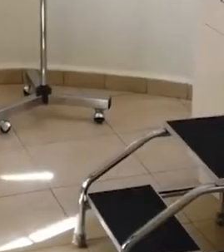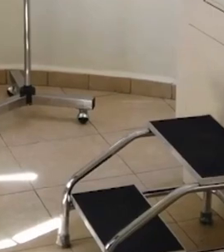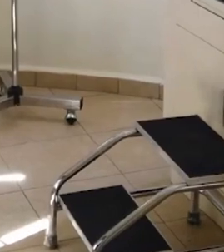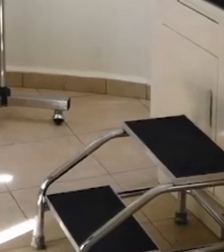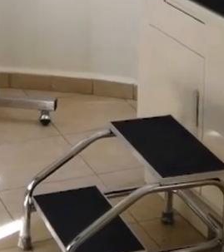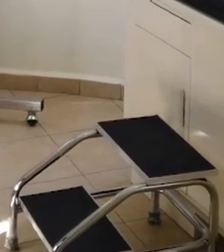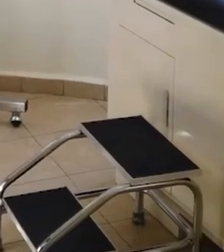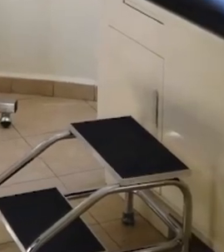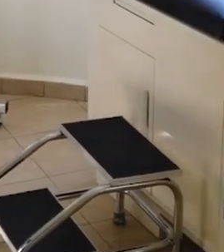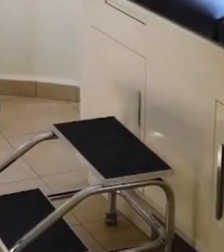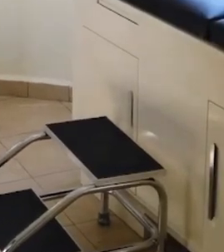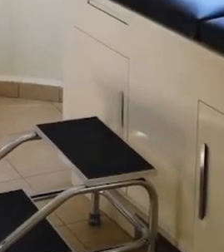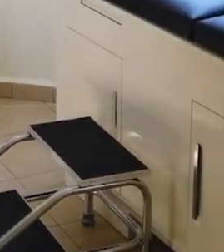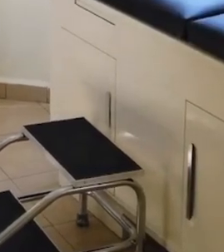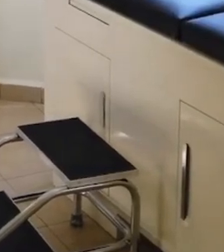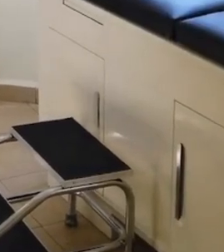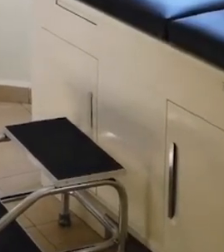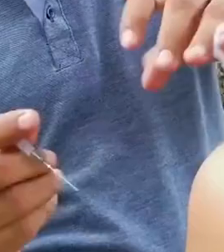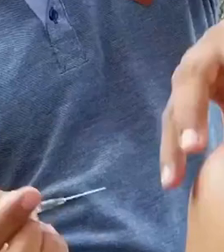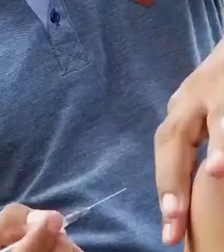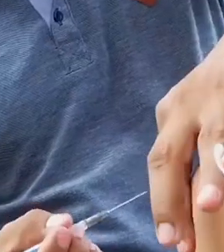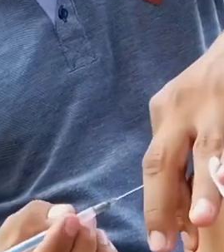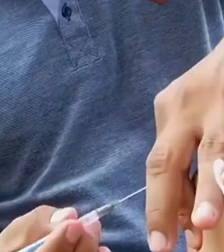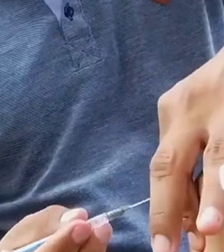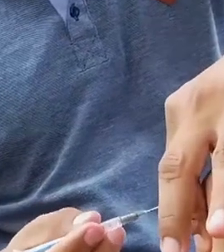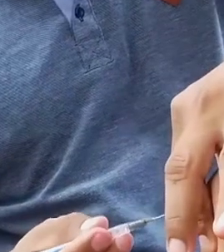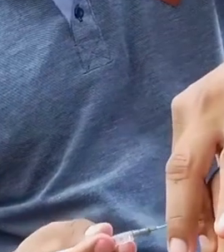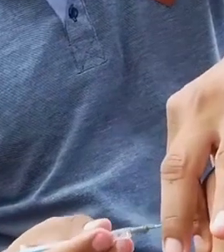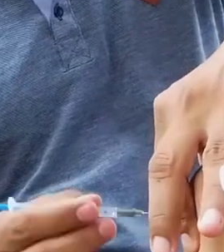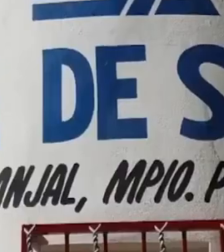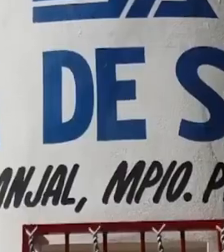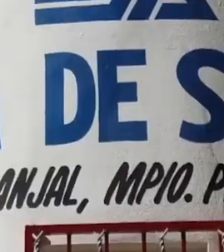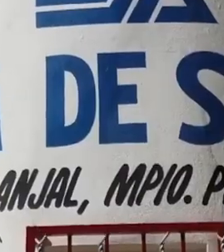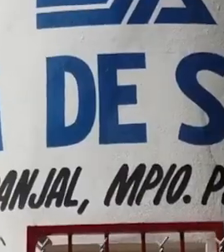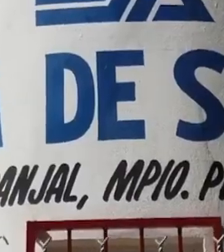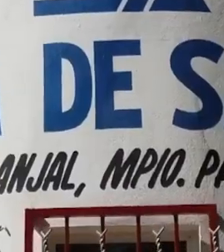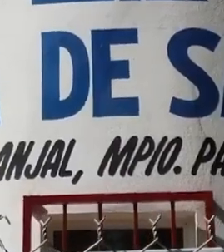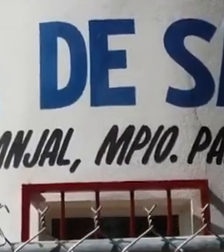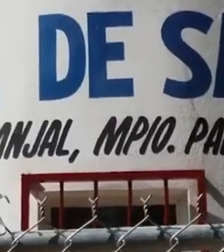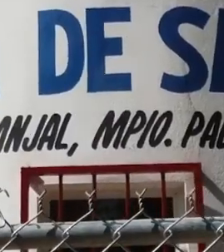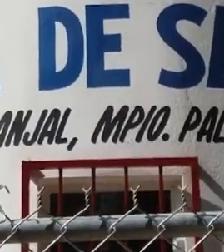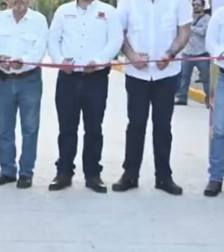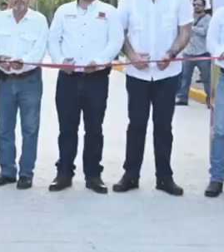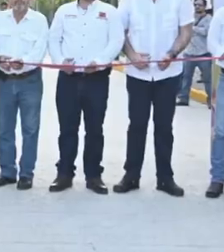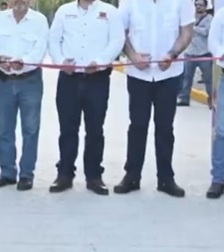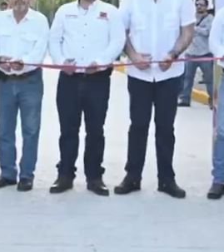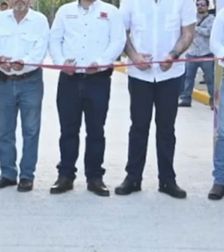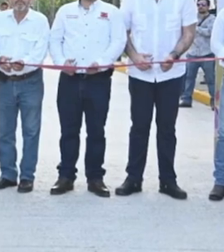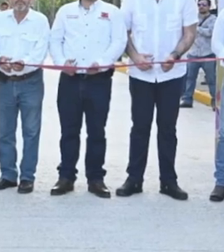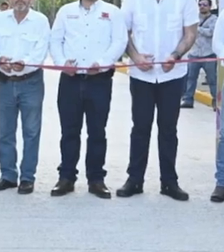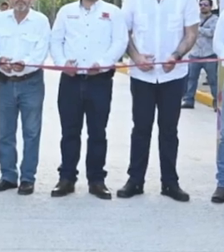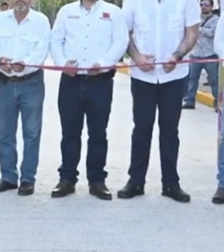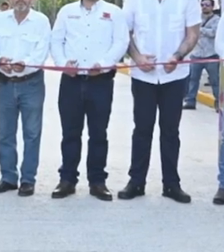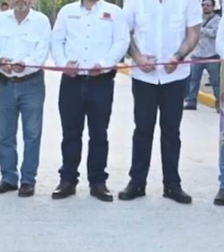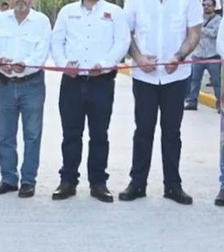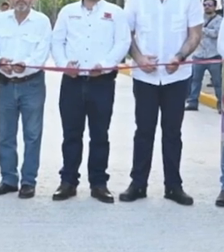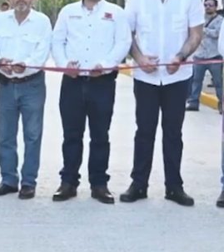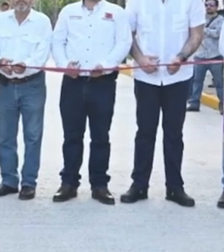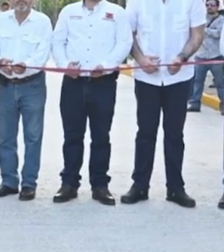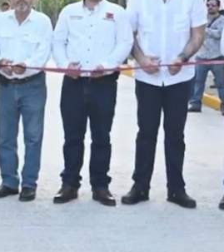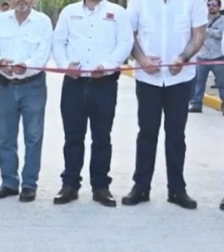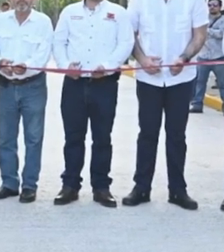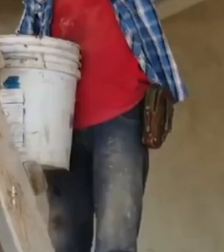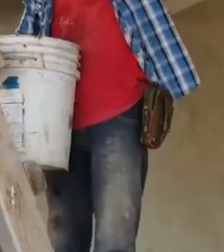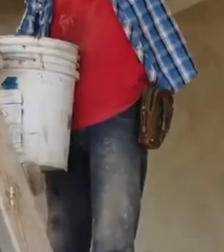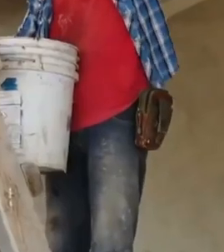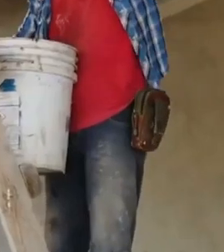consistencia, desarrollo integral durante la construcción del Tren Maya con toda esta inversión que se ejecutó a lo